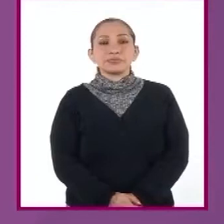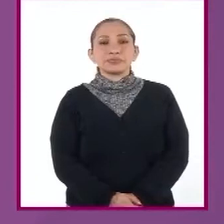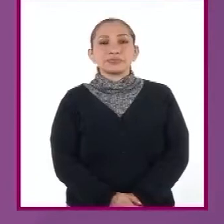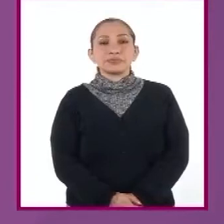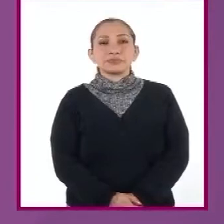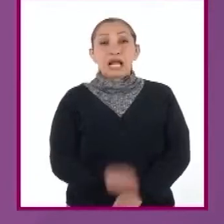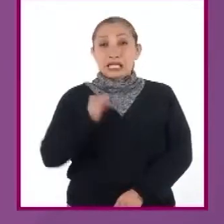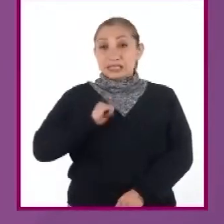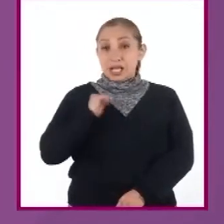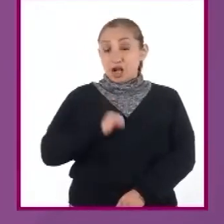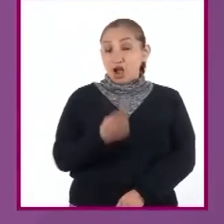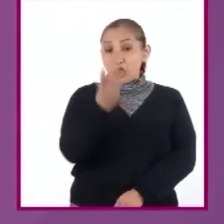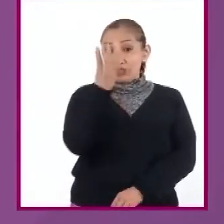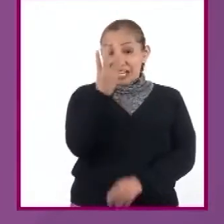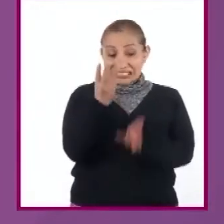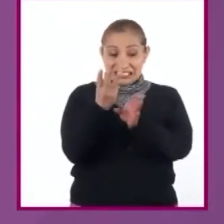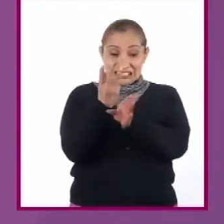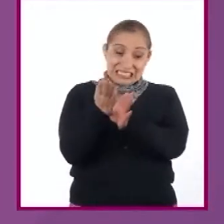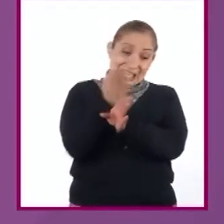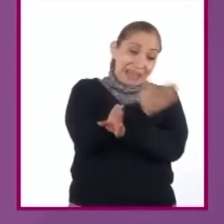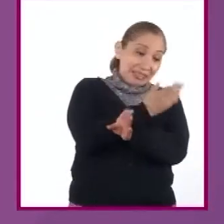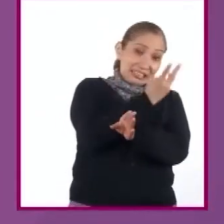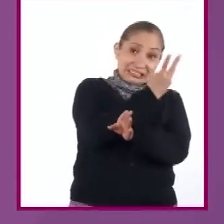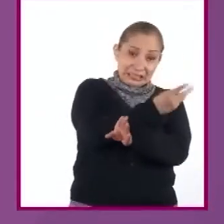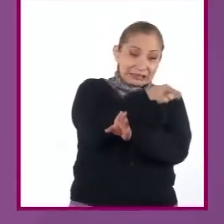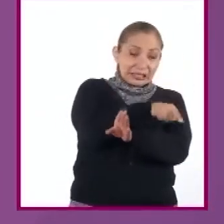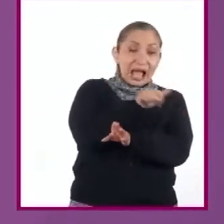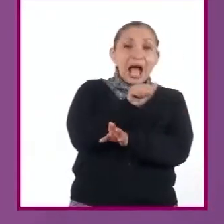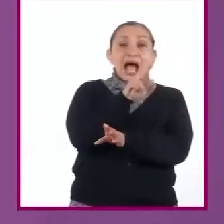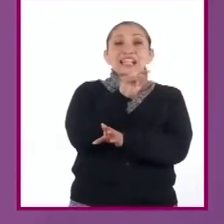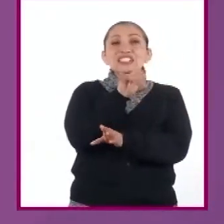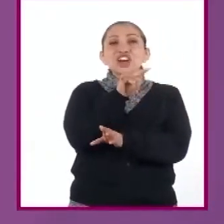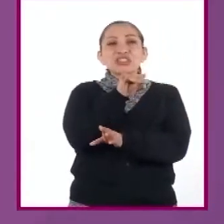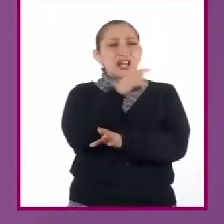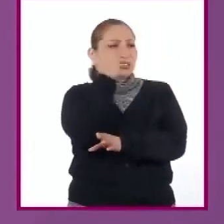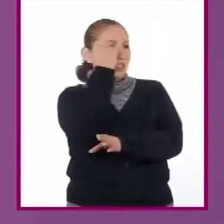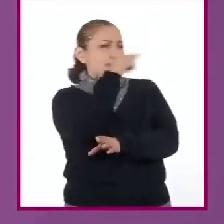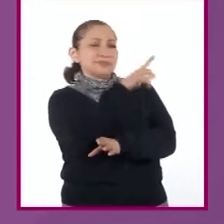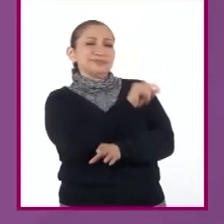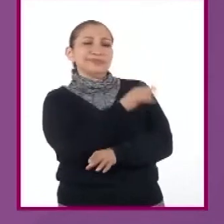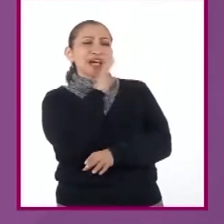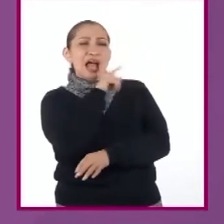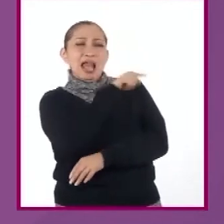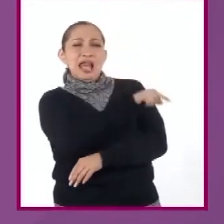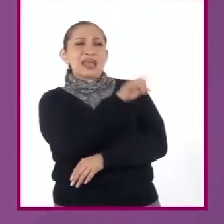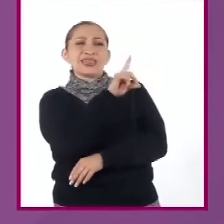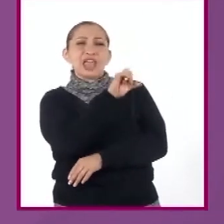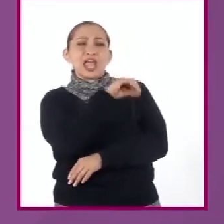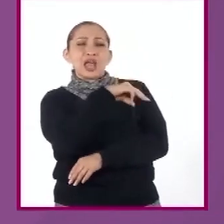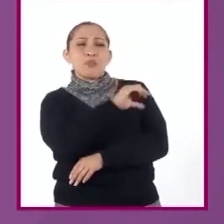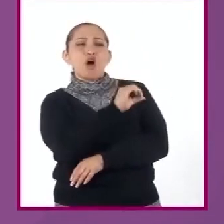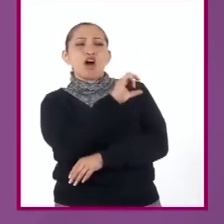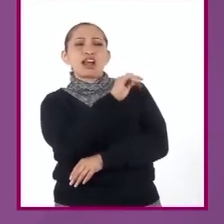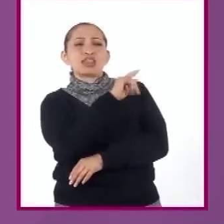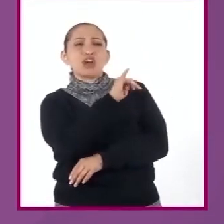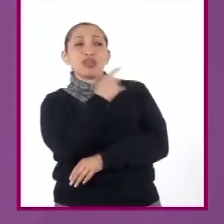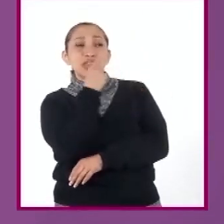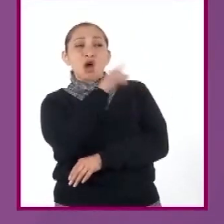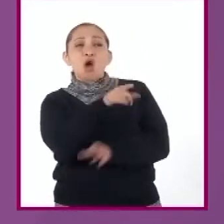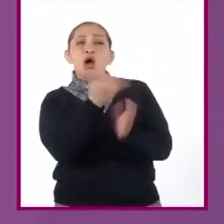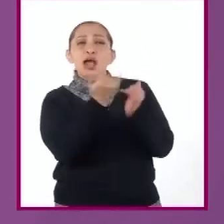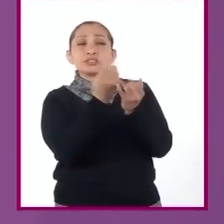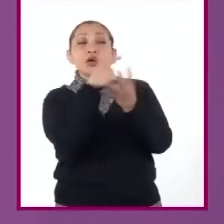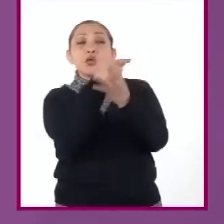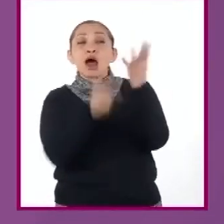En el siglo III antes de nuestra era, Aristóteles rechazó la propuesta de Demócrito y retomó la idea de los 4